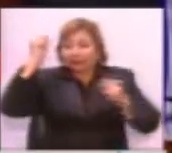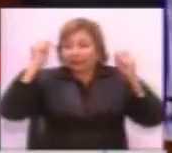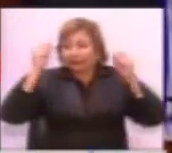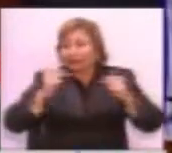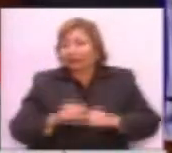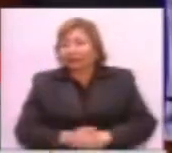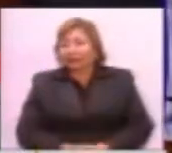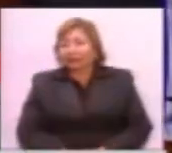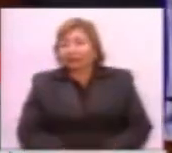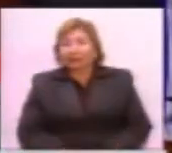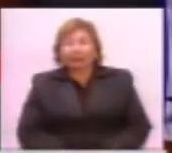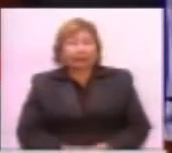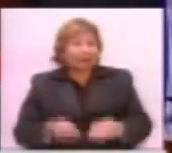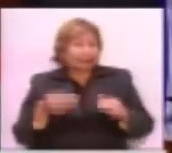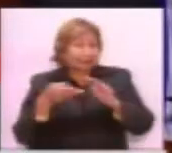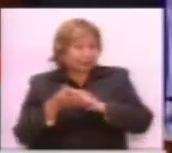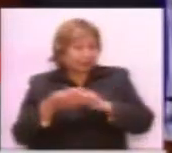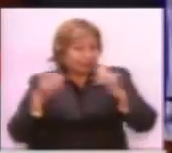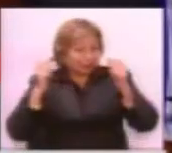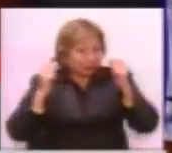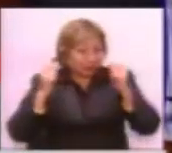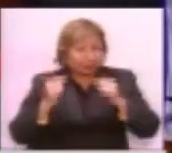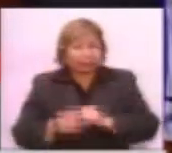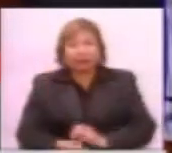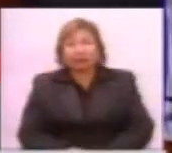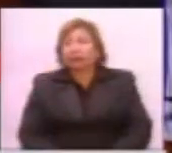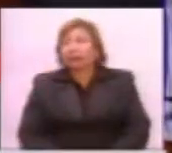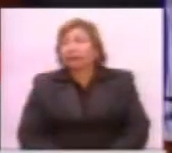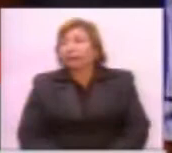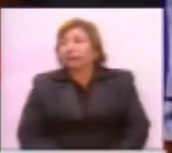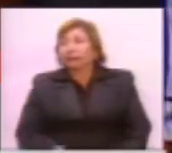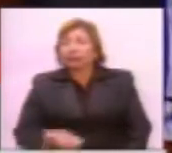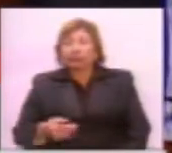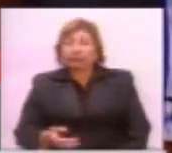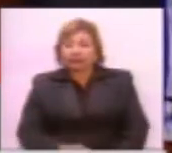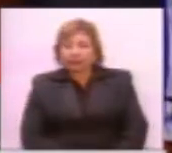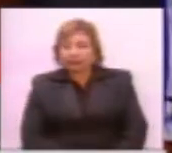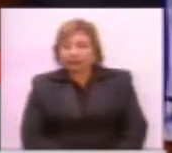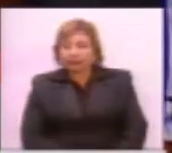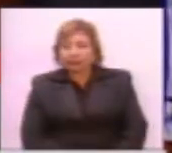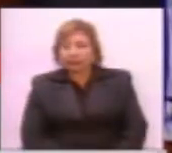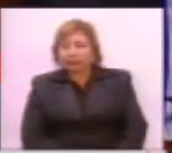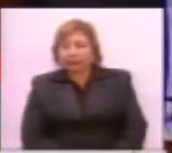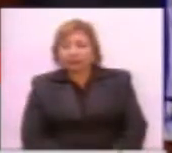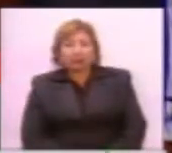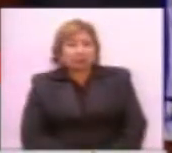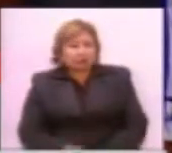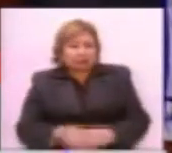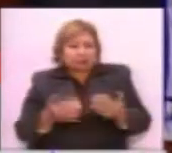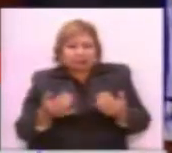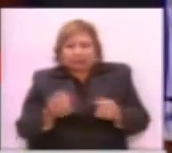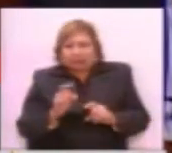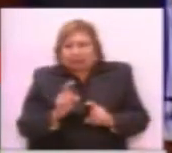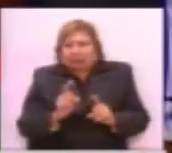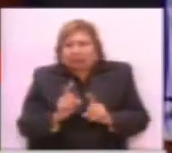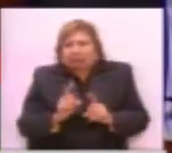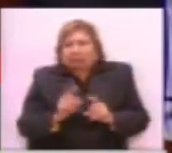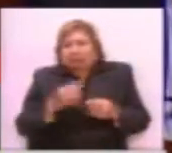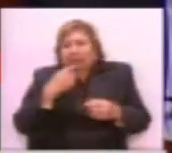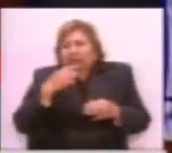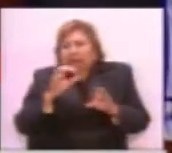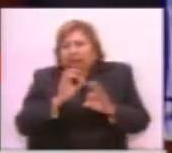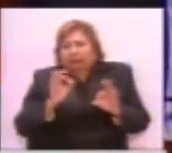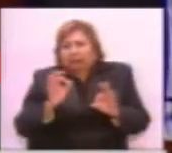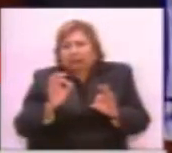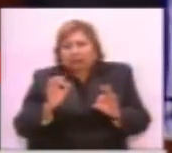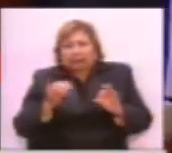Se prohíbe a los corruptos financiar campañas de los partidos. Y ahora no se dice nada que